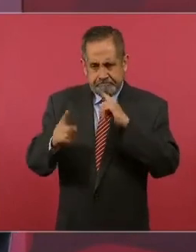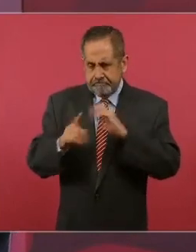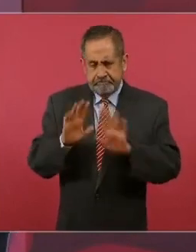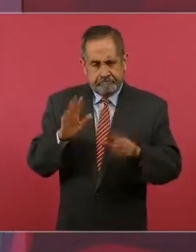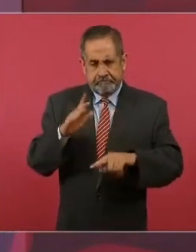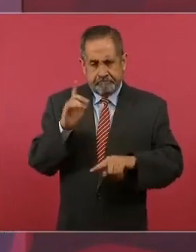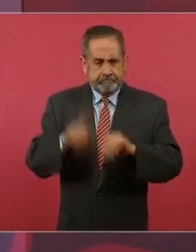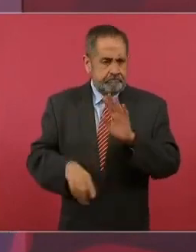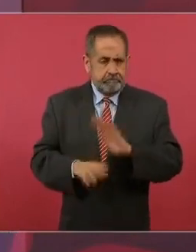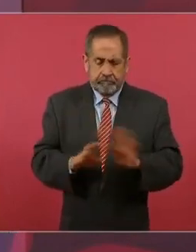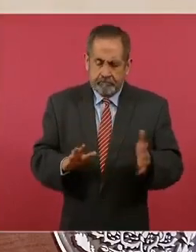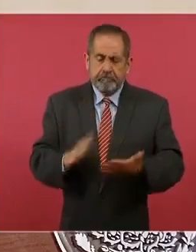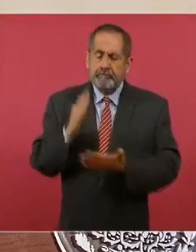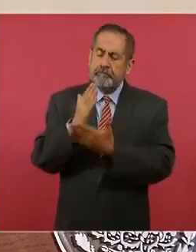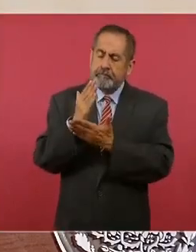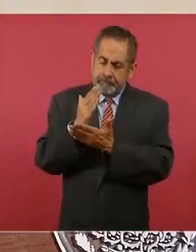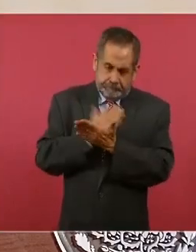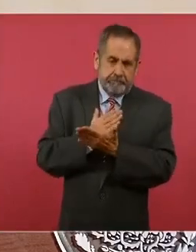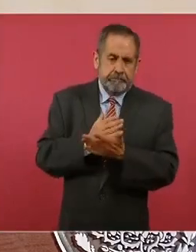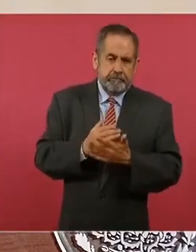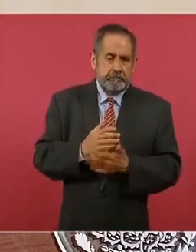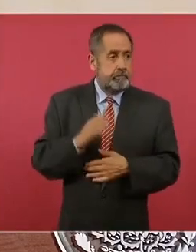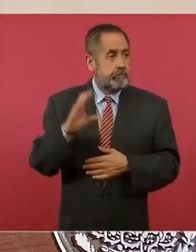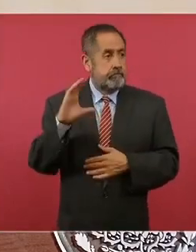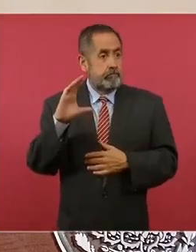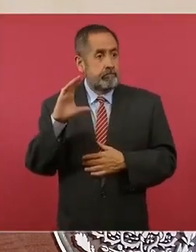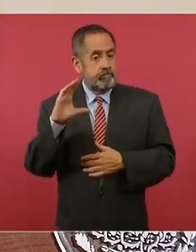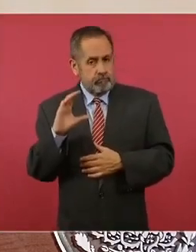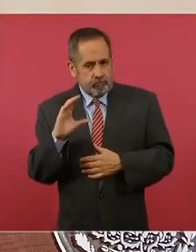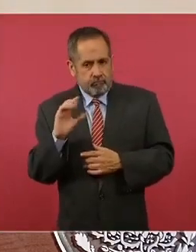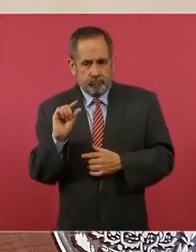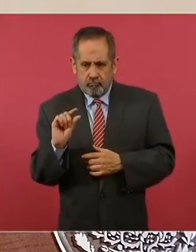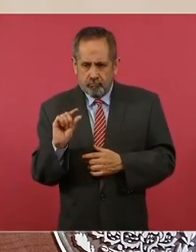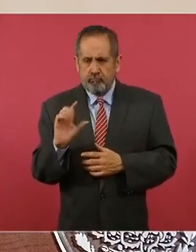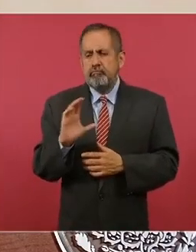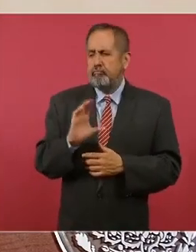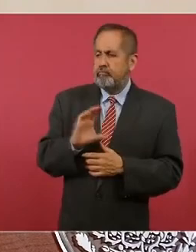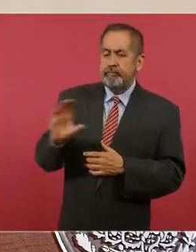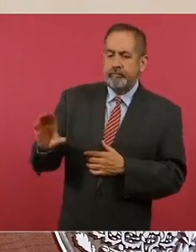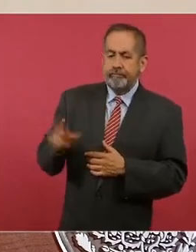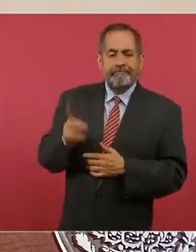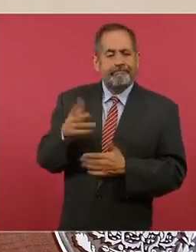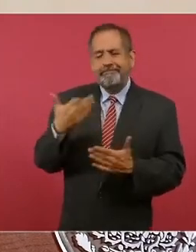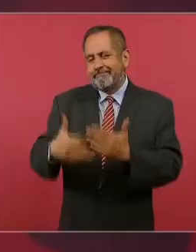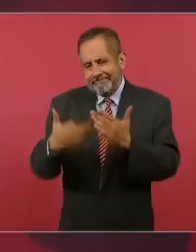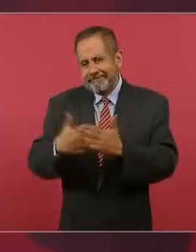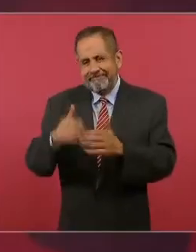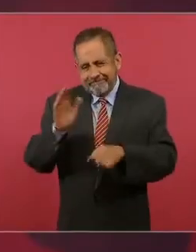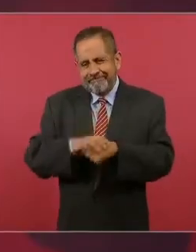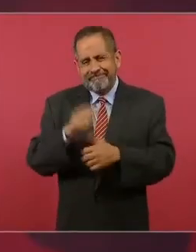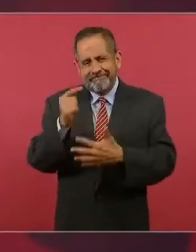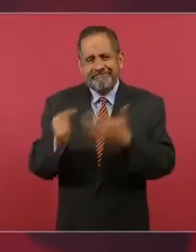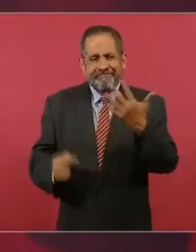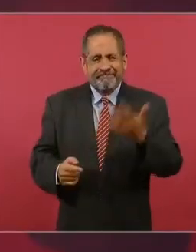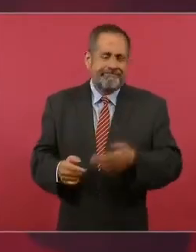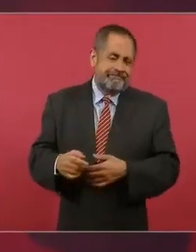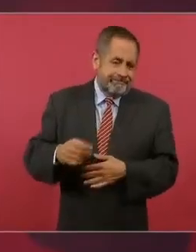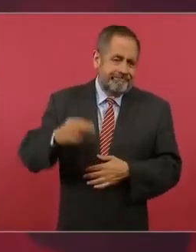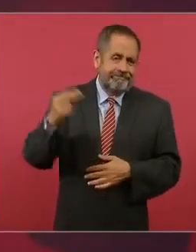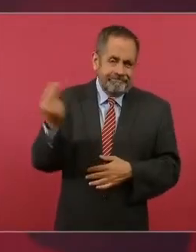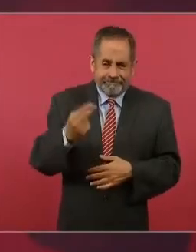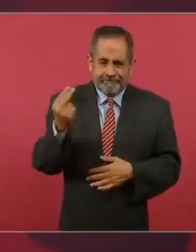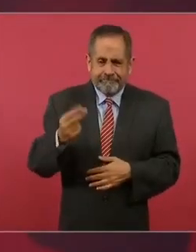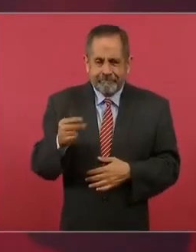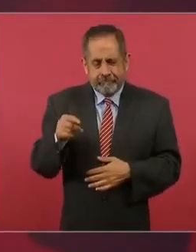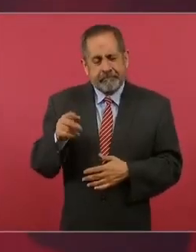por el manejo de las pensiones. Pero no es suficiente, esto va a ayudar a que tengan